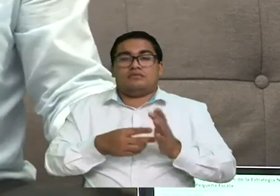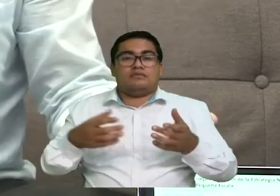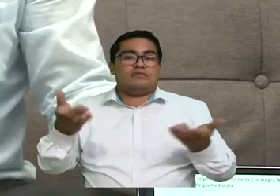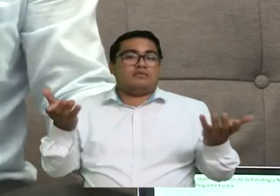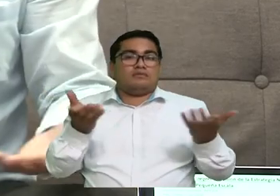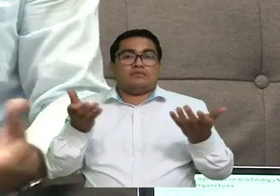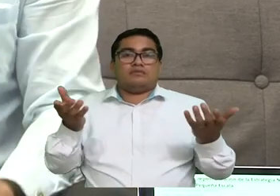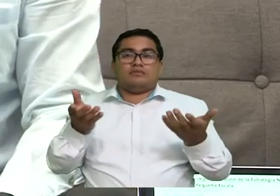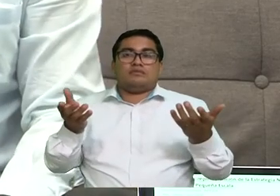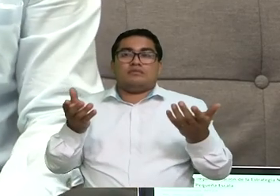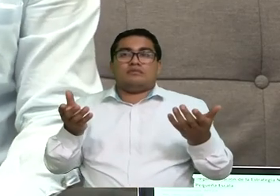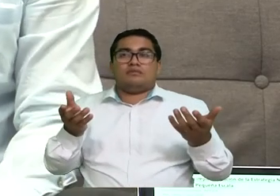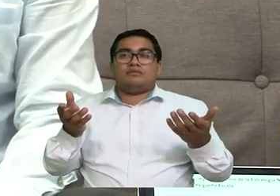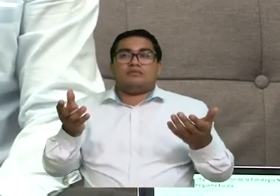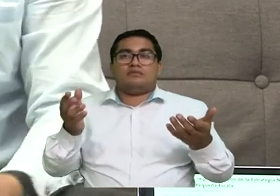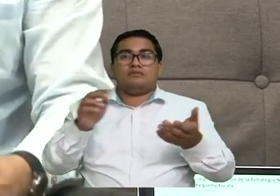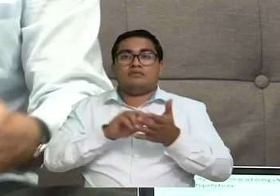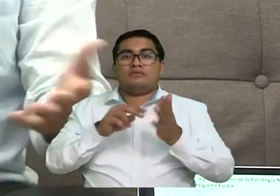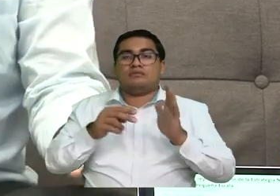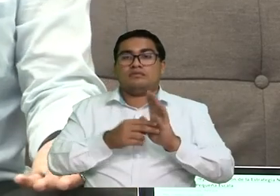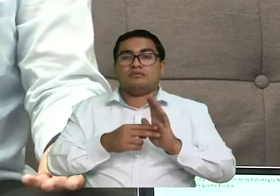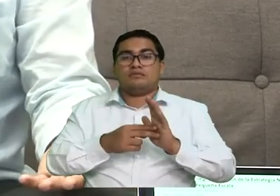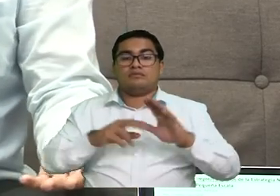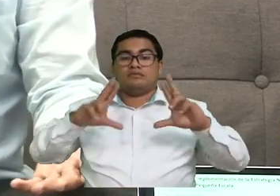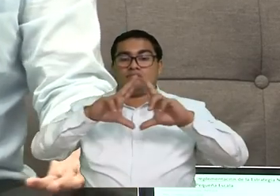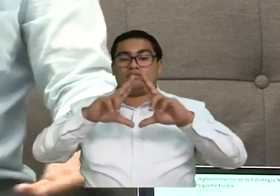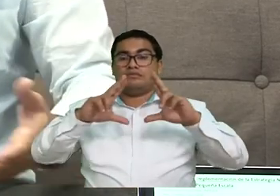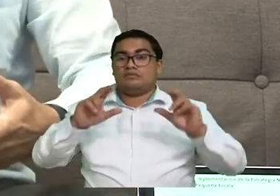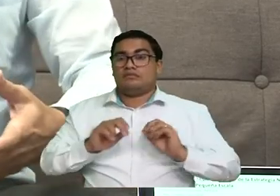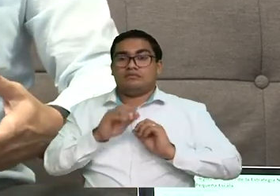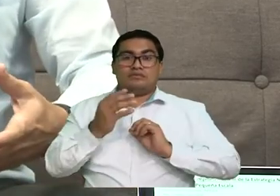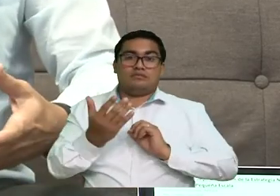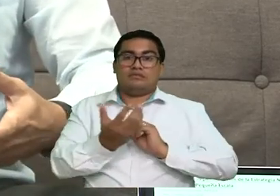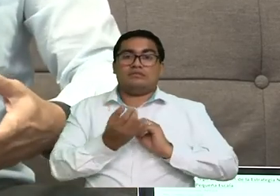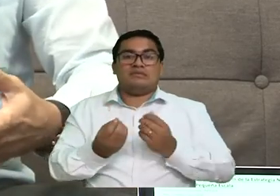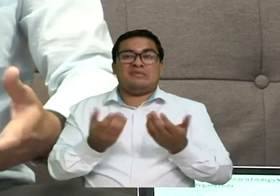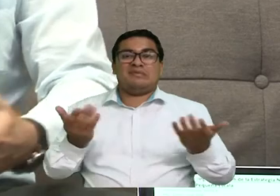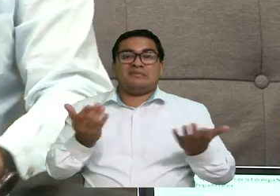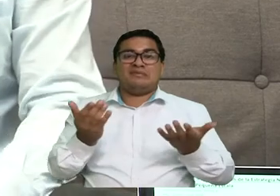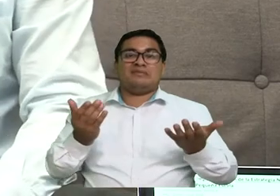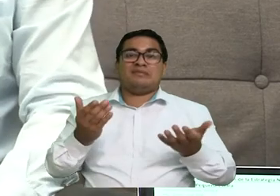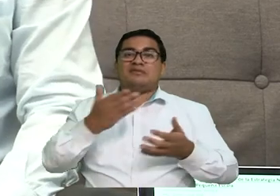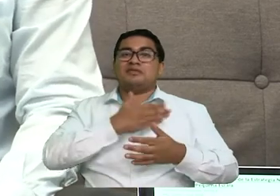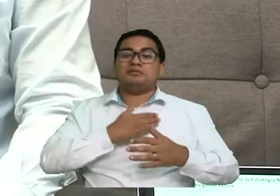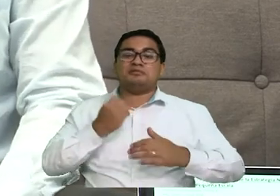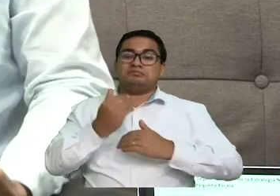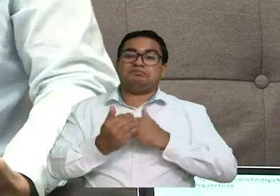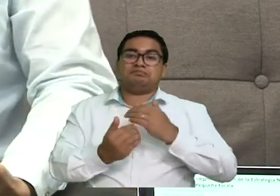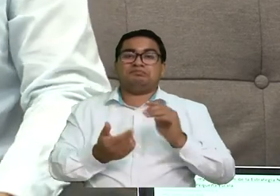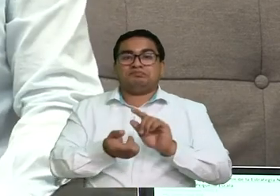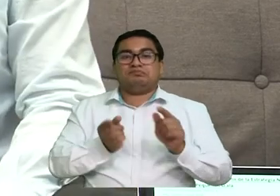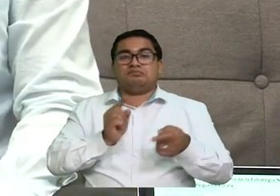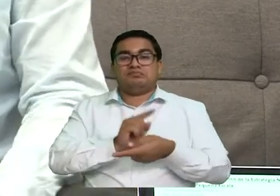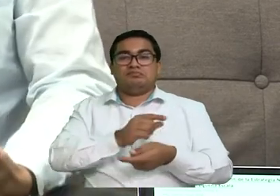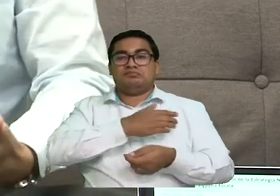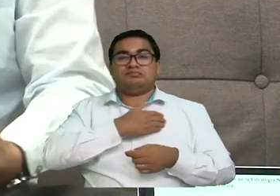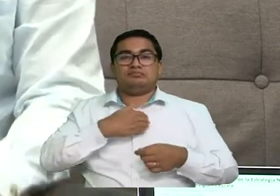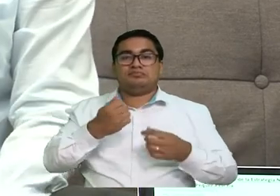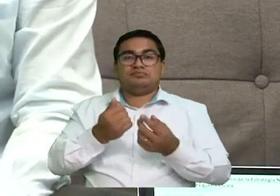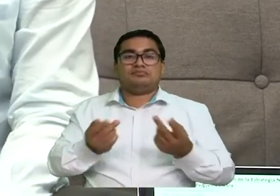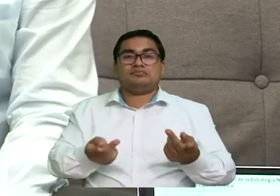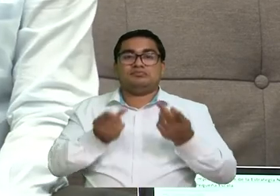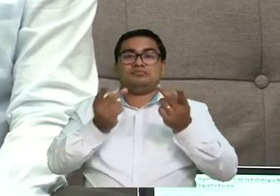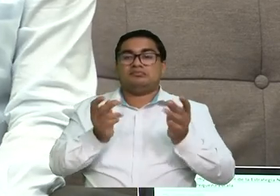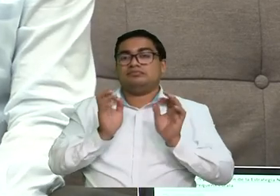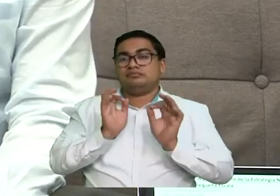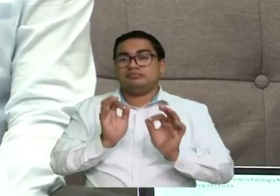construcción de esa patria para todos, ¿verdad? Donde vamos mejorando nuestra calidad de vida, y eso así